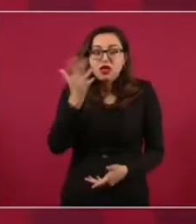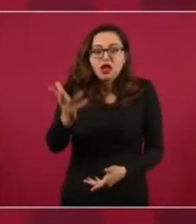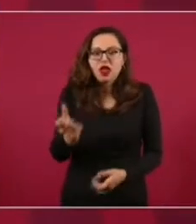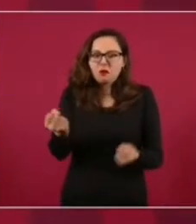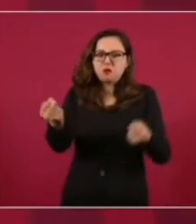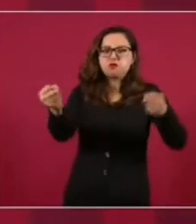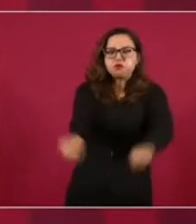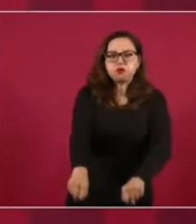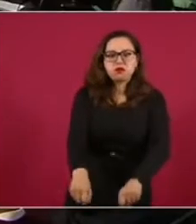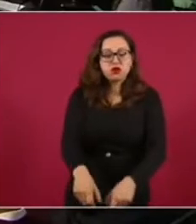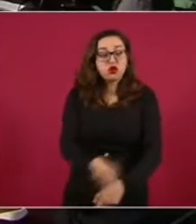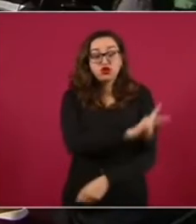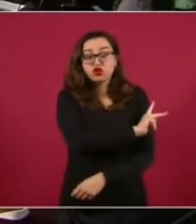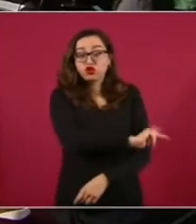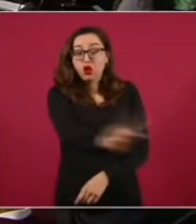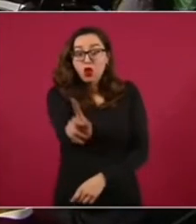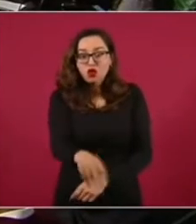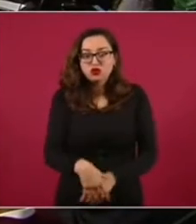Y nosotros